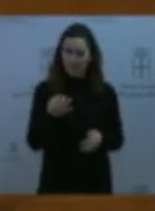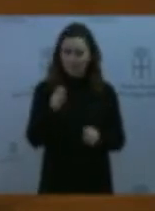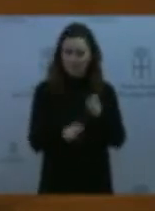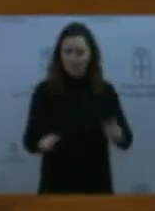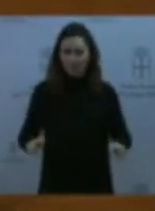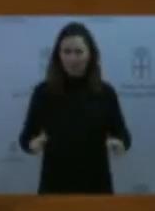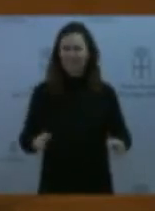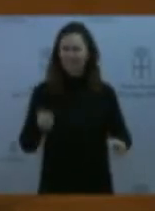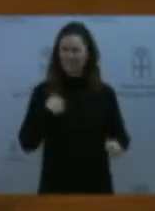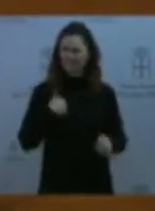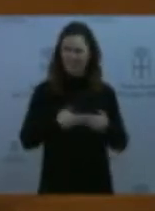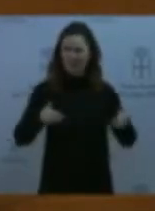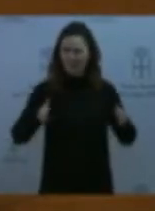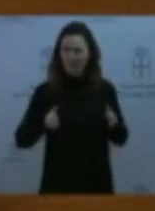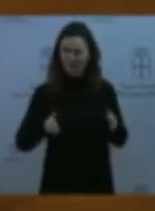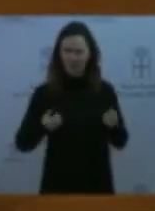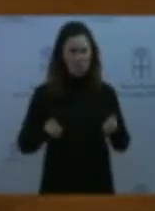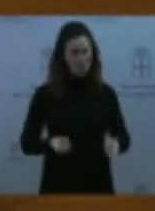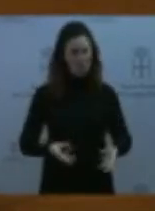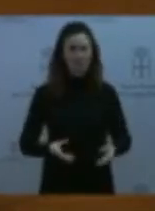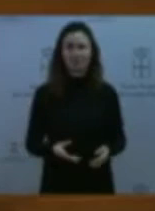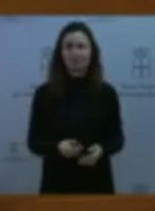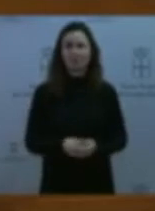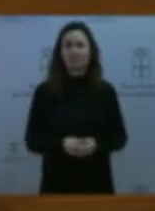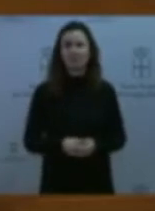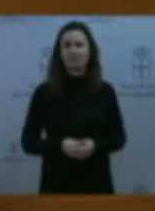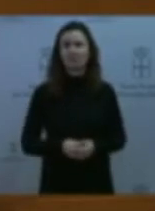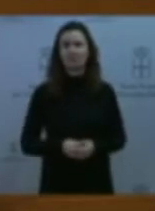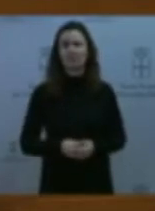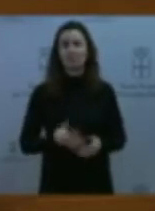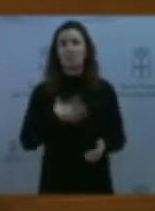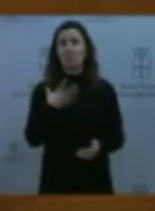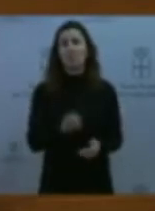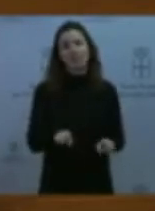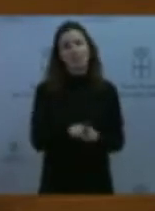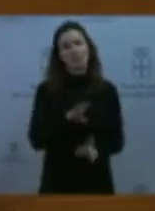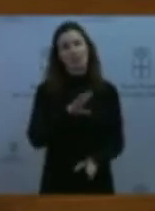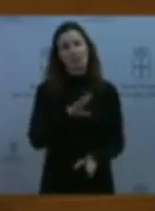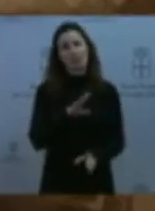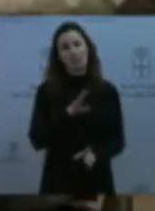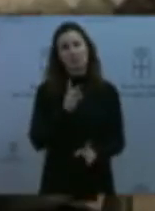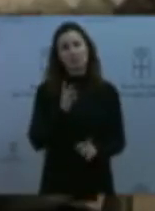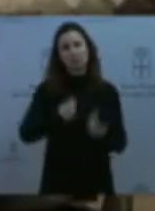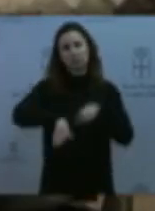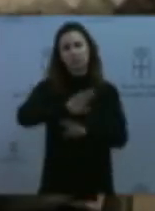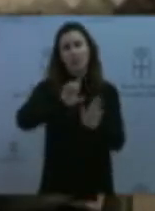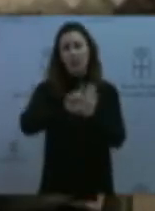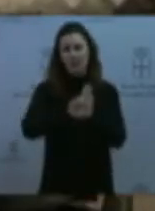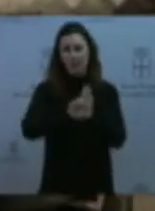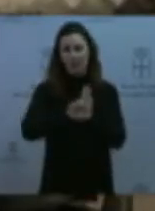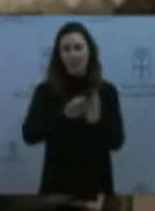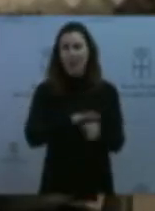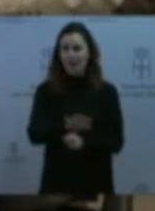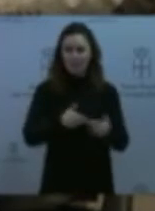puede estar prevaricando si no se cumple la ley en materia de cierres. ¿Cuántos montes públicos se